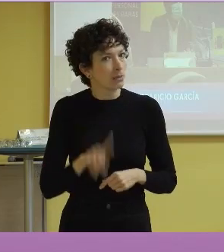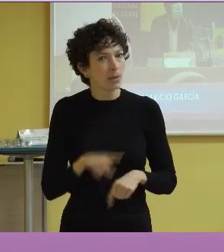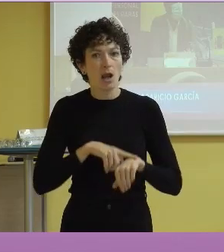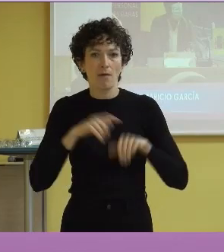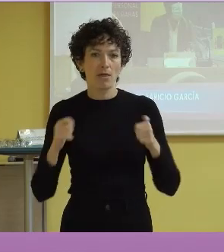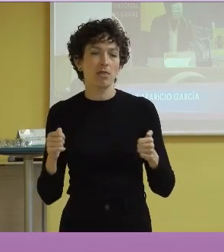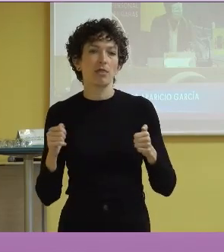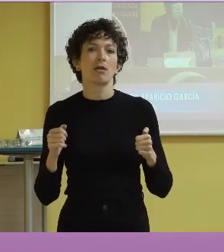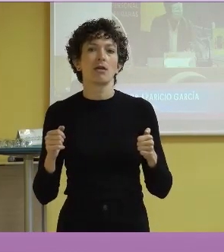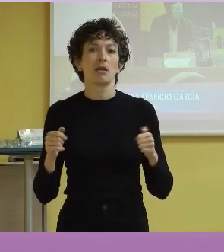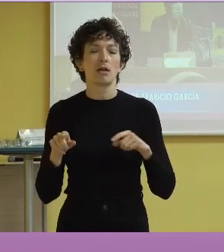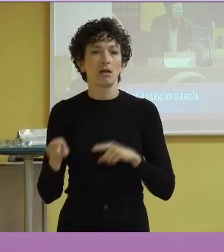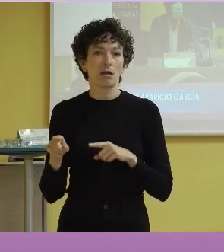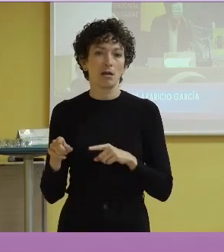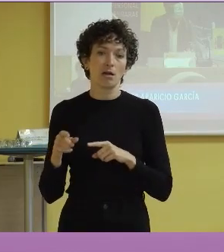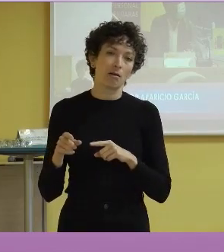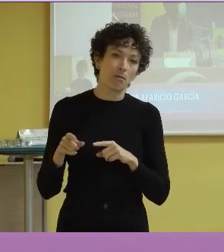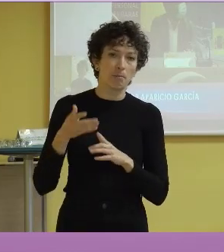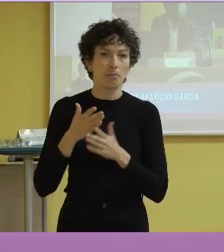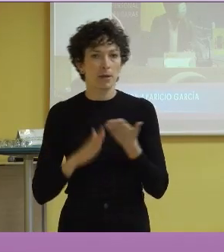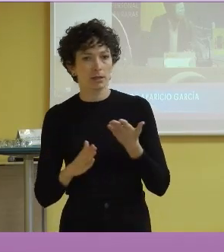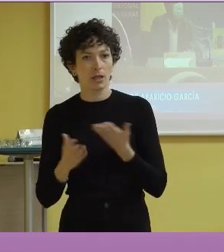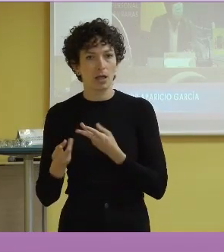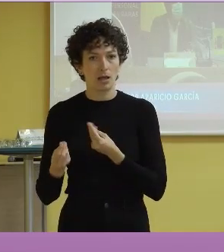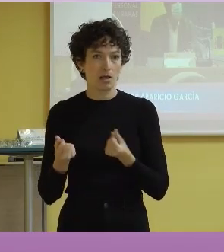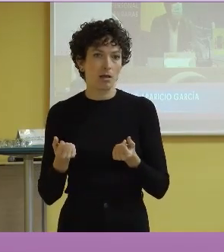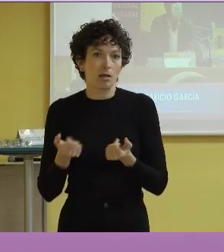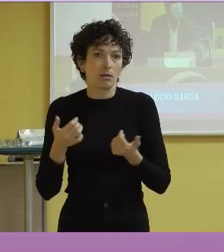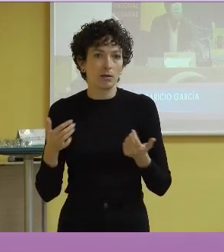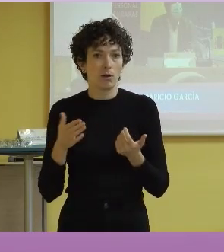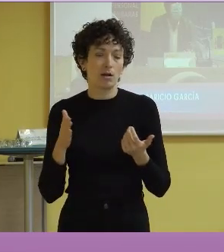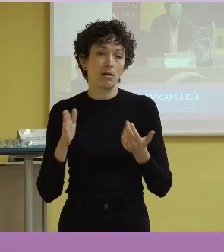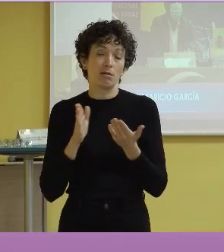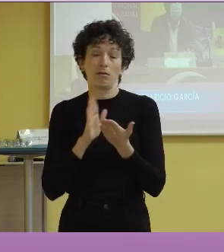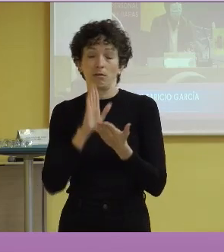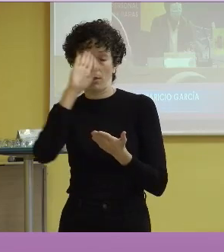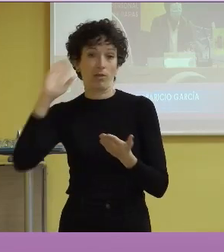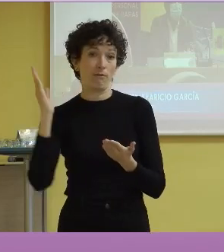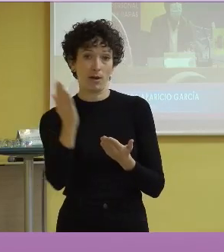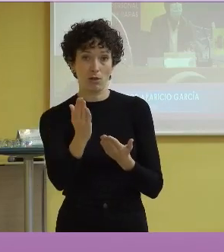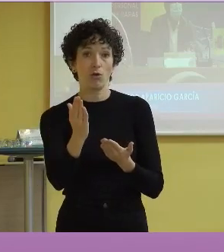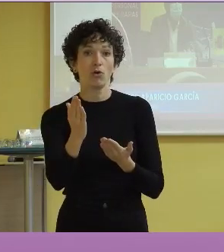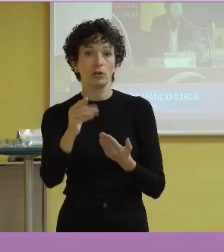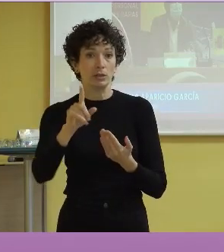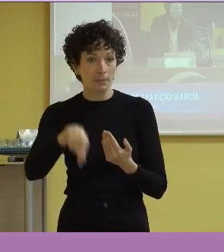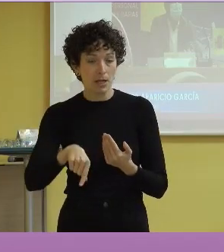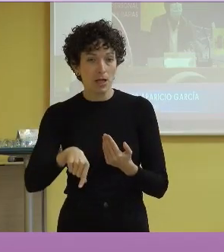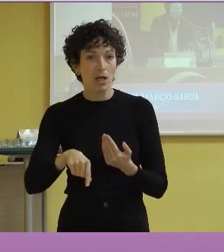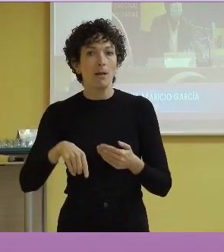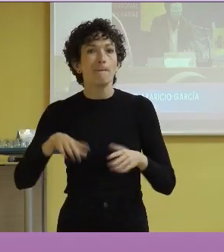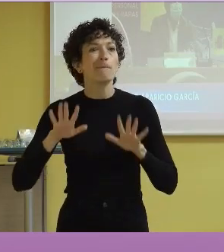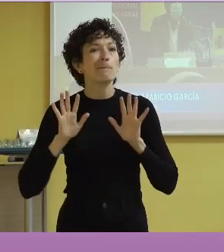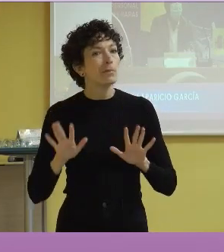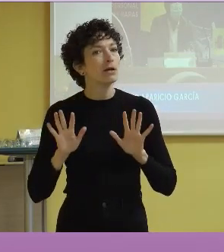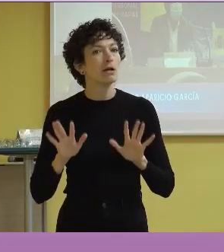la parte, vamos a decirlo, de diferido, pero posiblemente no